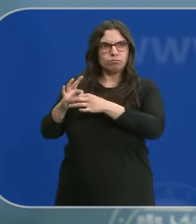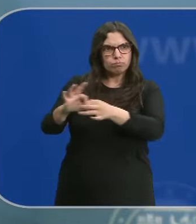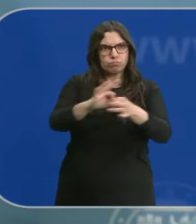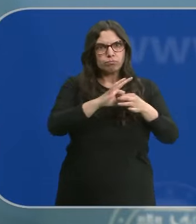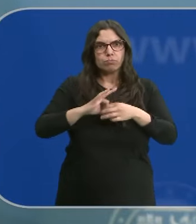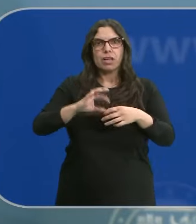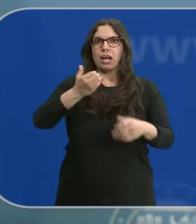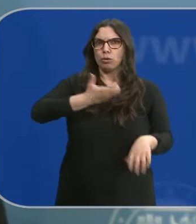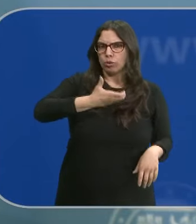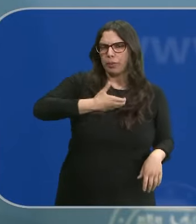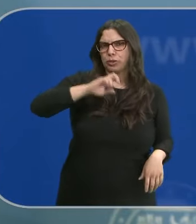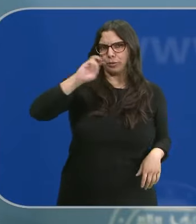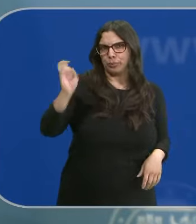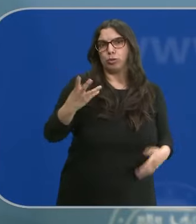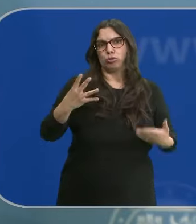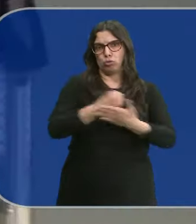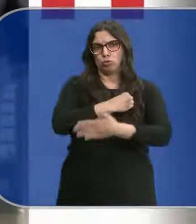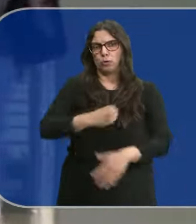entidades locales.